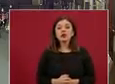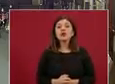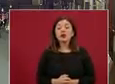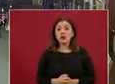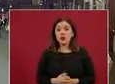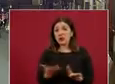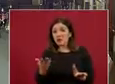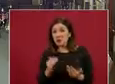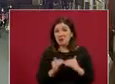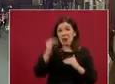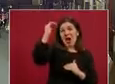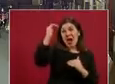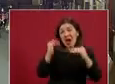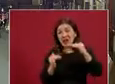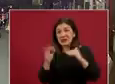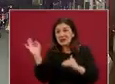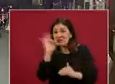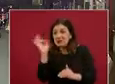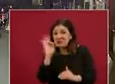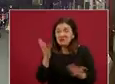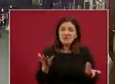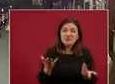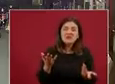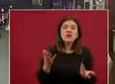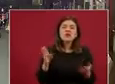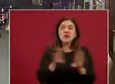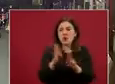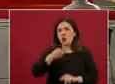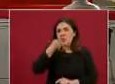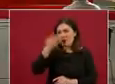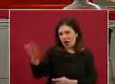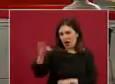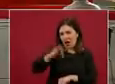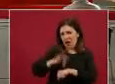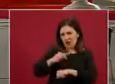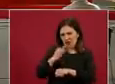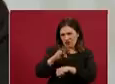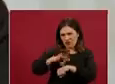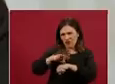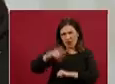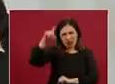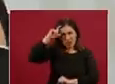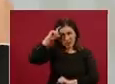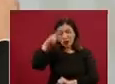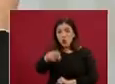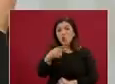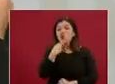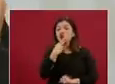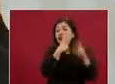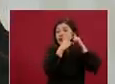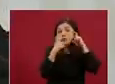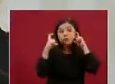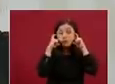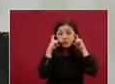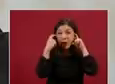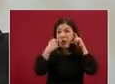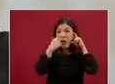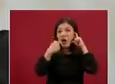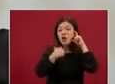¿Qué tan alta o qué tan baja? Bueno, como comentó ahorita el doctor López Gatell, el uso del cubreboca, aquí está